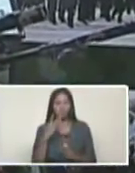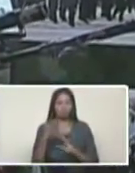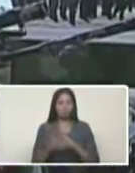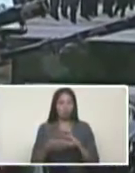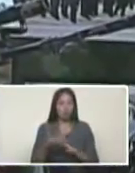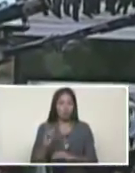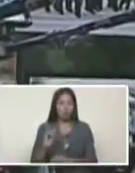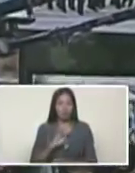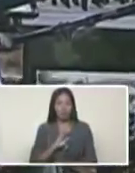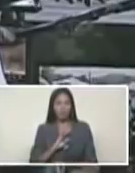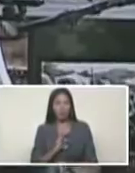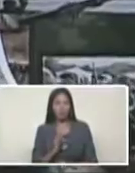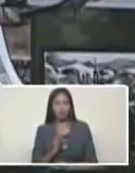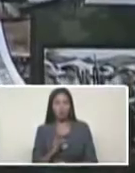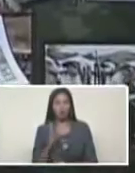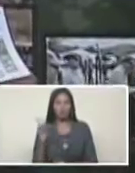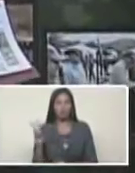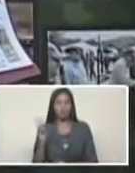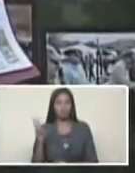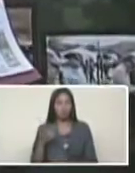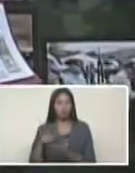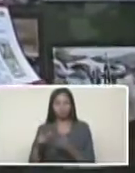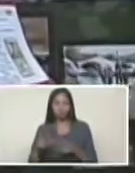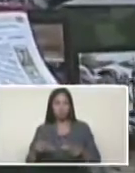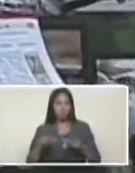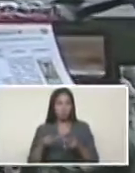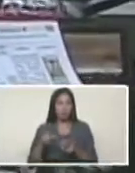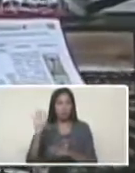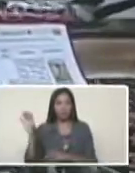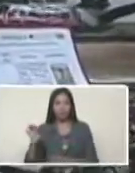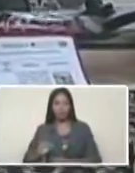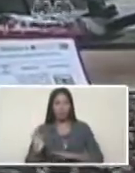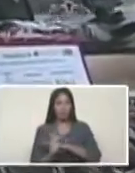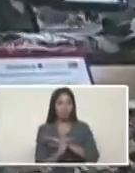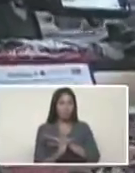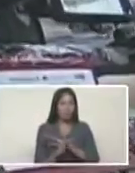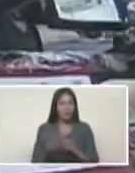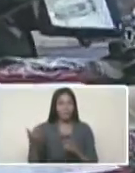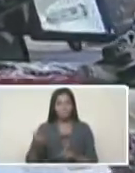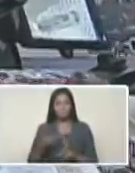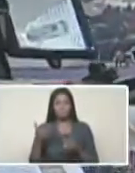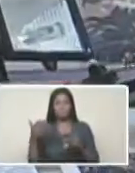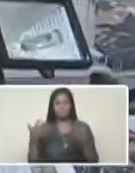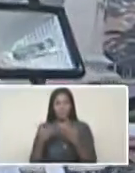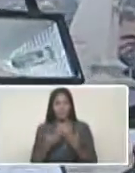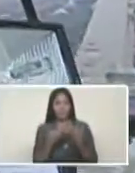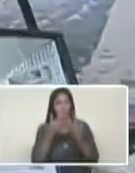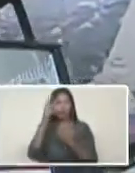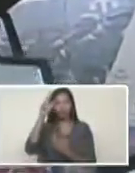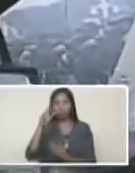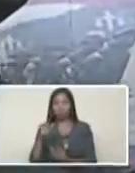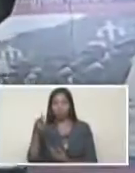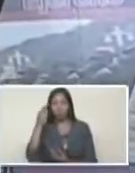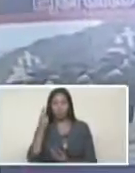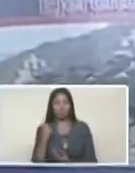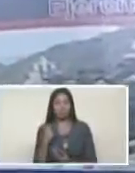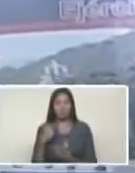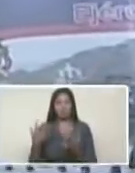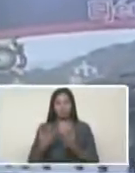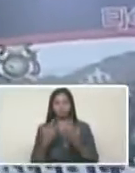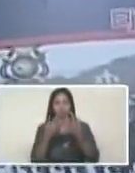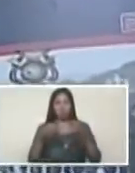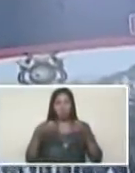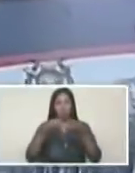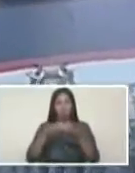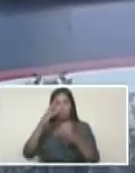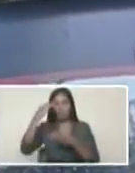que tengamos en cualquier lugar del país, en la frontera, en combate todos los días. Todos los días con las bandas paramilitares,